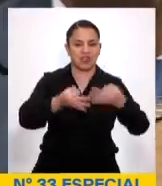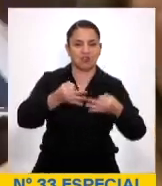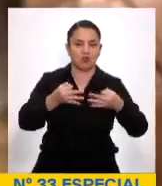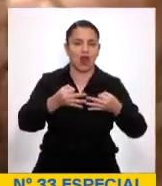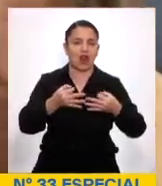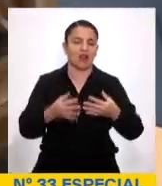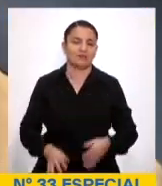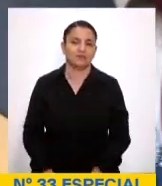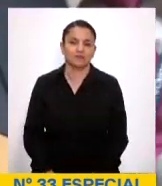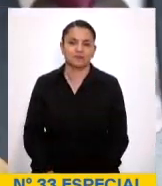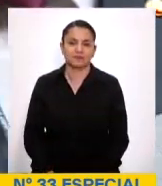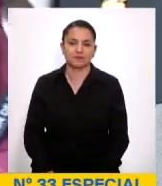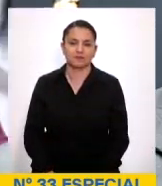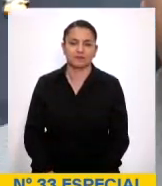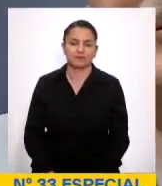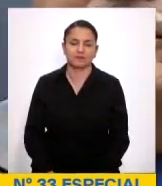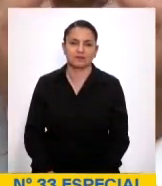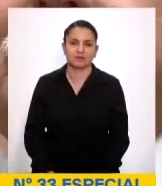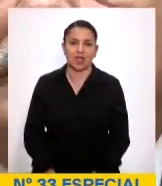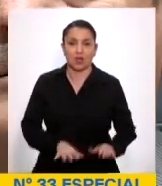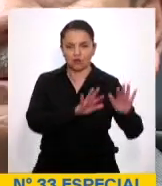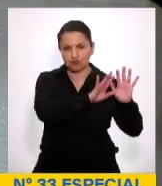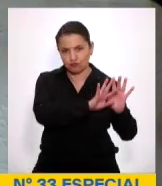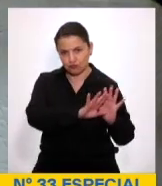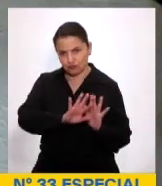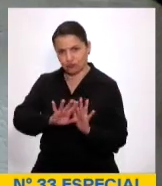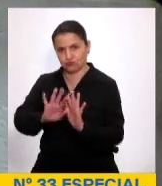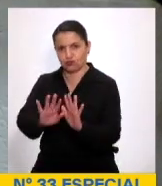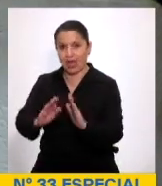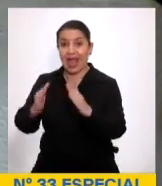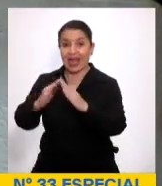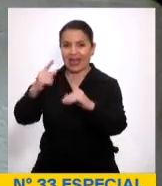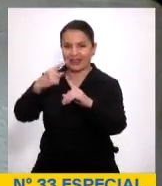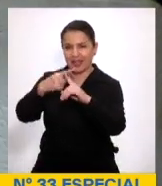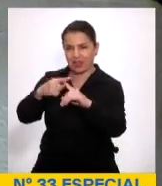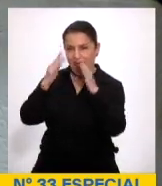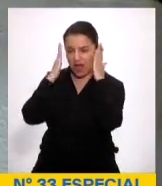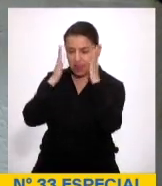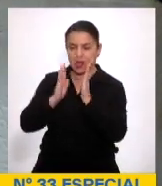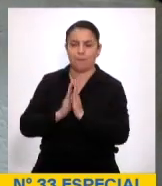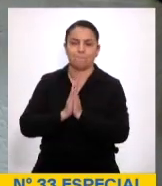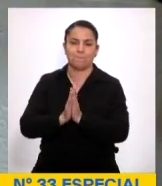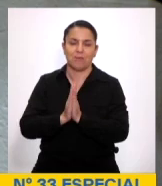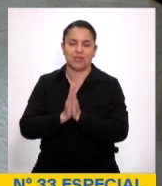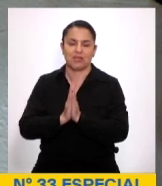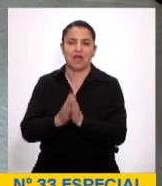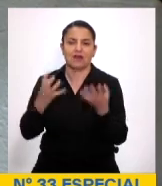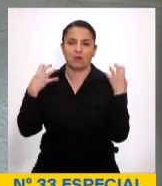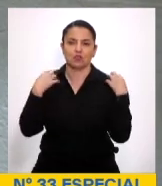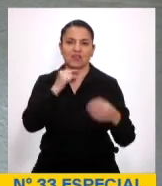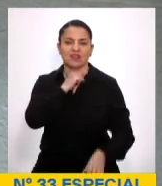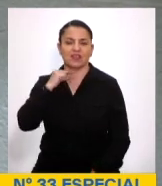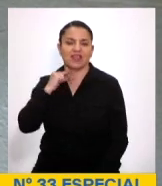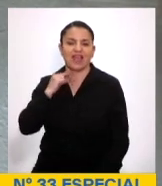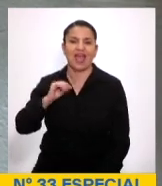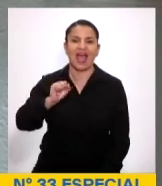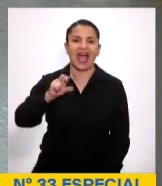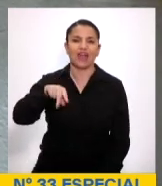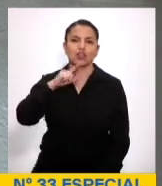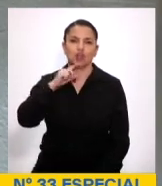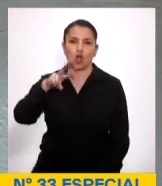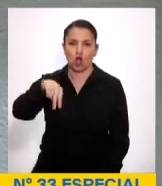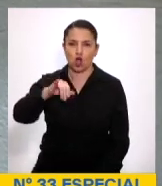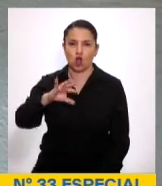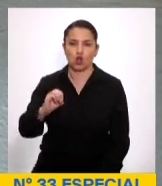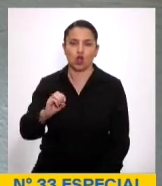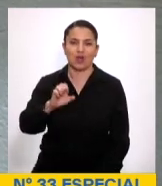Rango todos se dirigieron hacia la catedral para escuchar la misa a cargo del Vicario José Antonio ruris las profundas palabras de